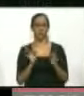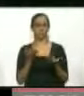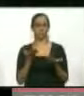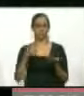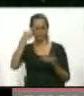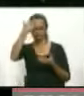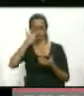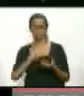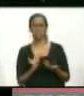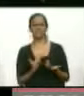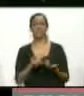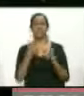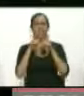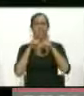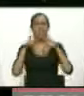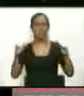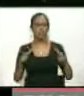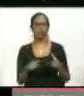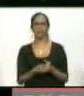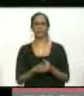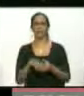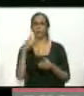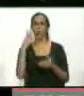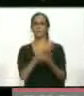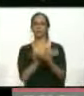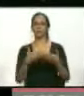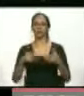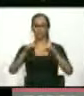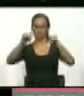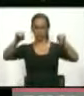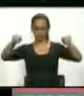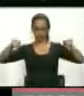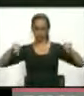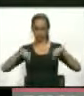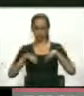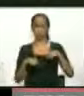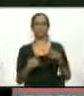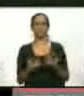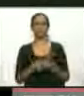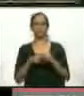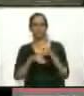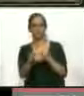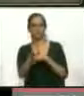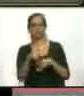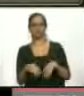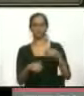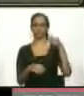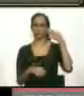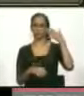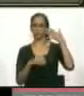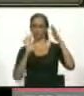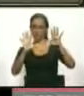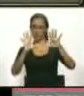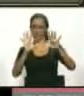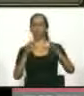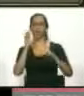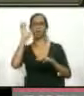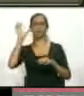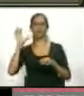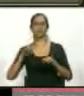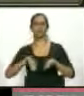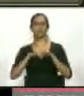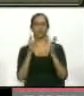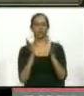territorio cercano a los dos millones y medio de kilómetros cuadrados y se colaría en el top 10 de los países más grandes del mundo